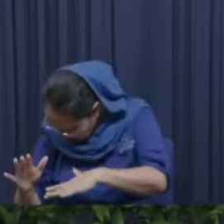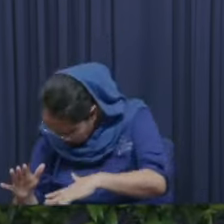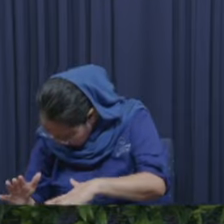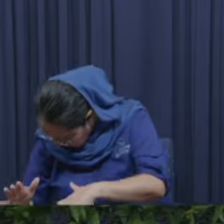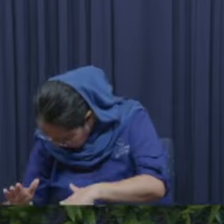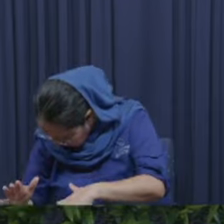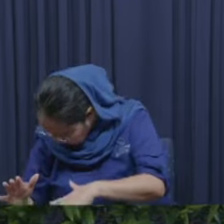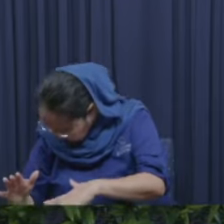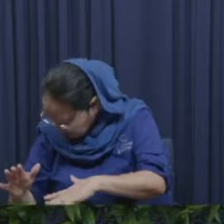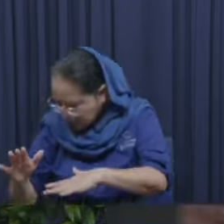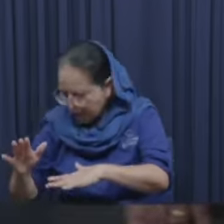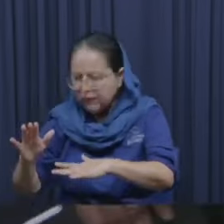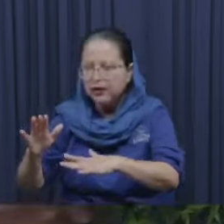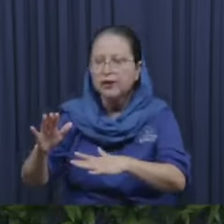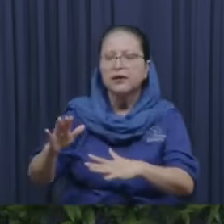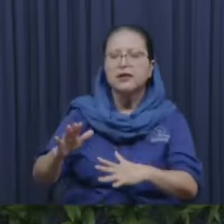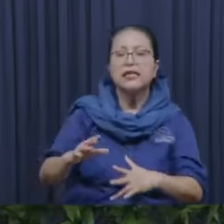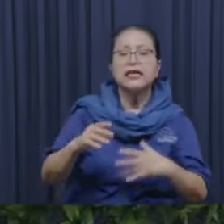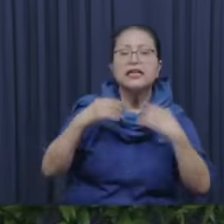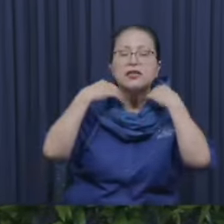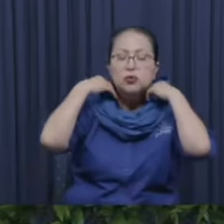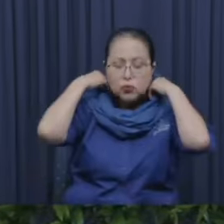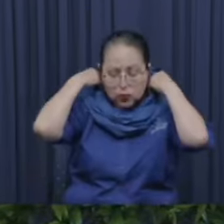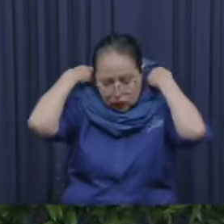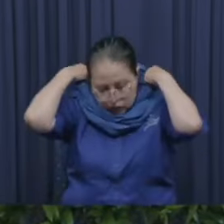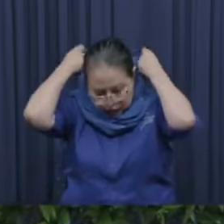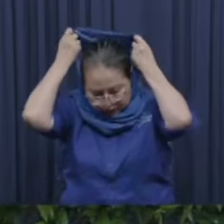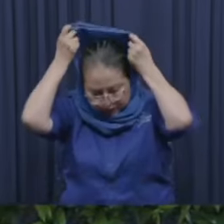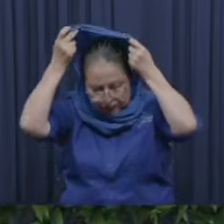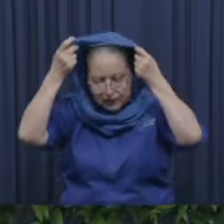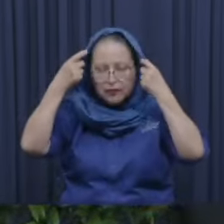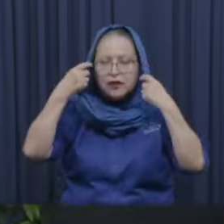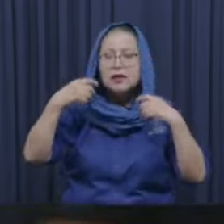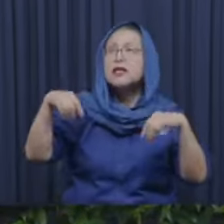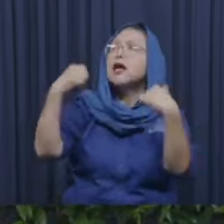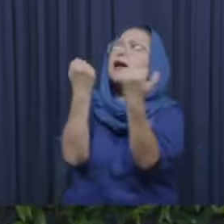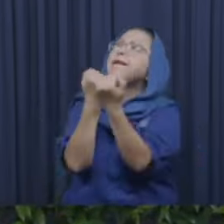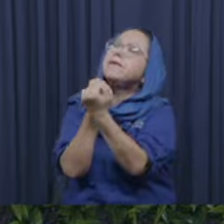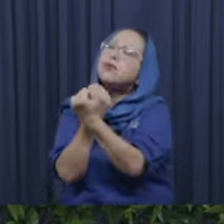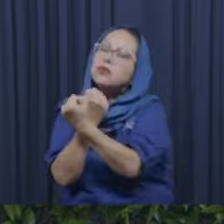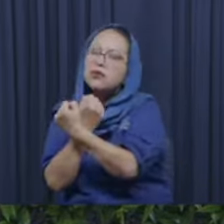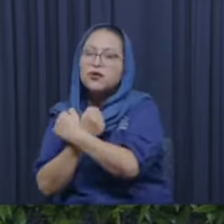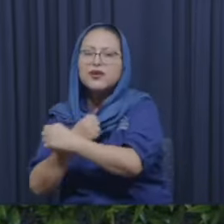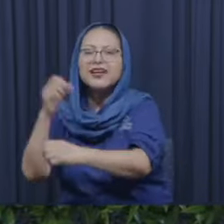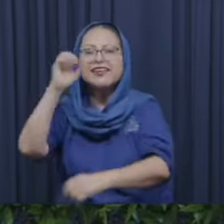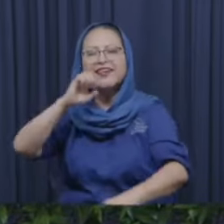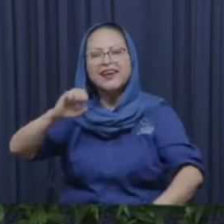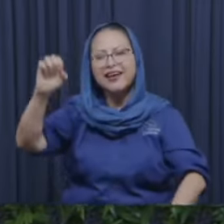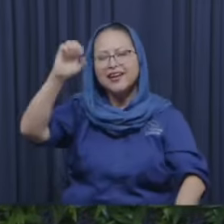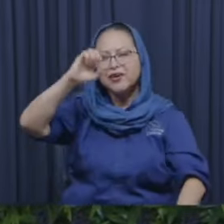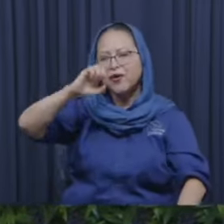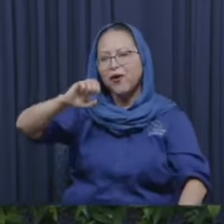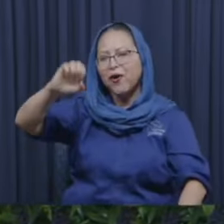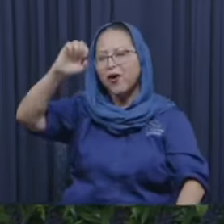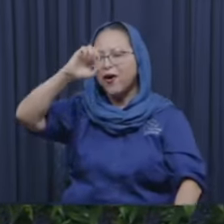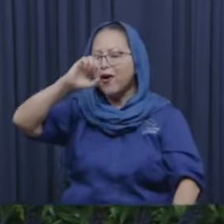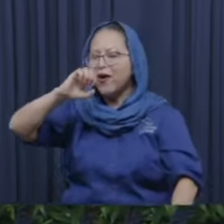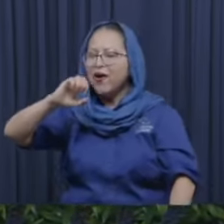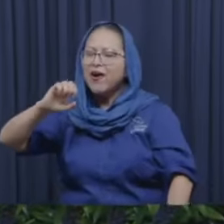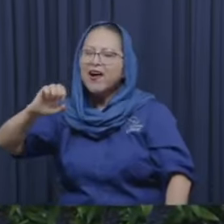cor respondido puesto siempre ha sido nuestro gran amor